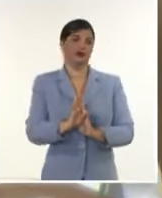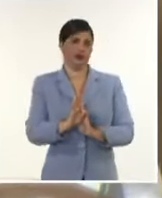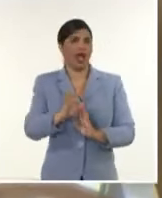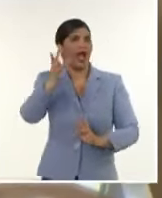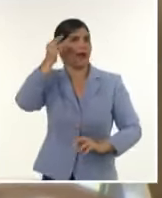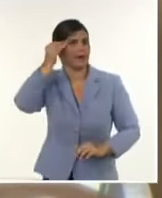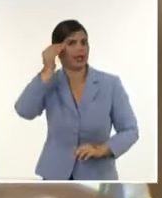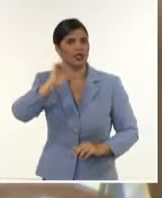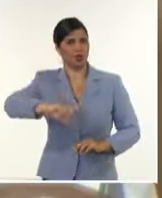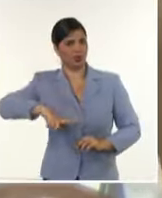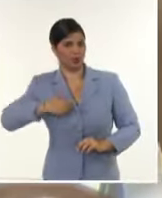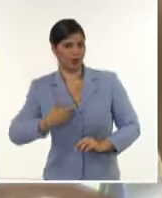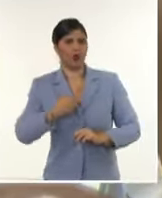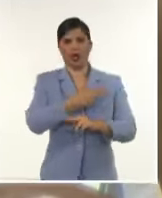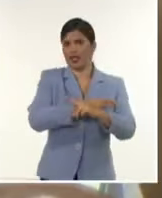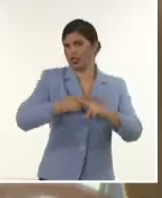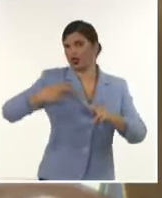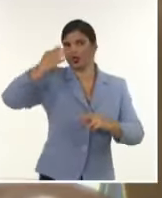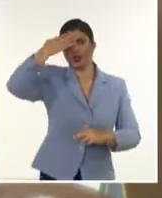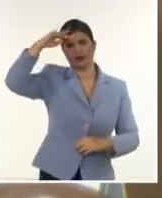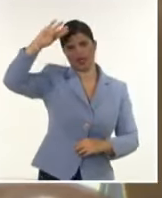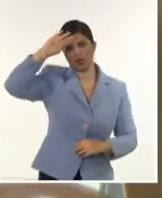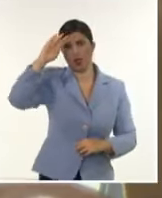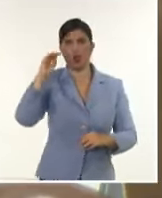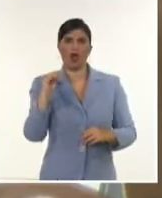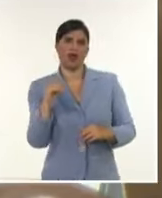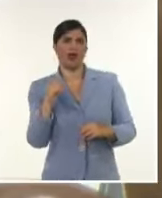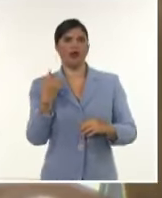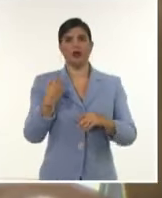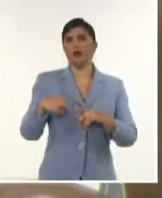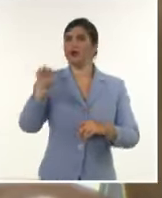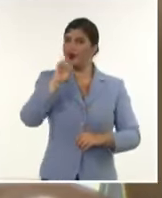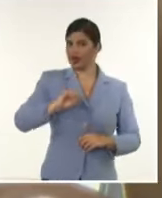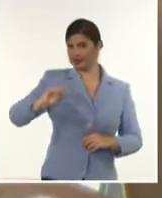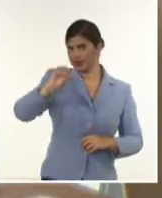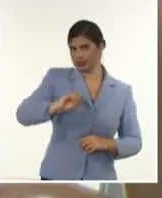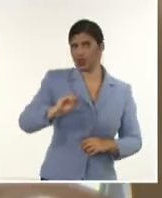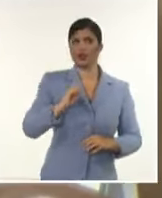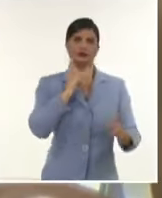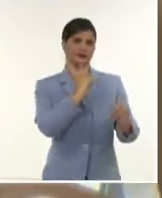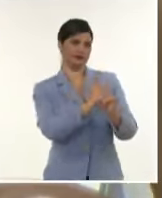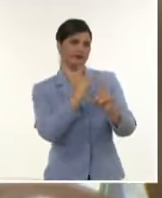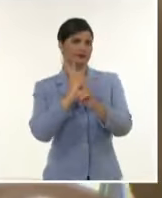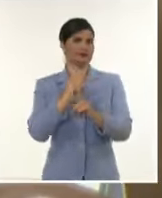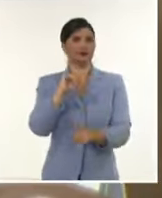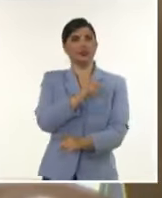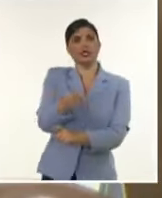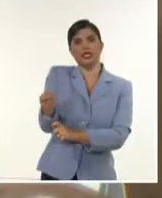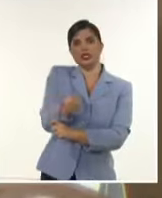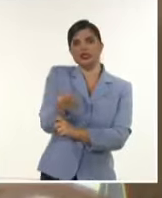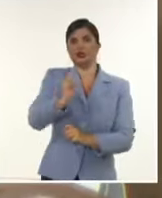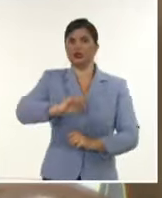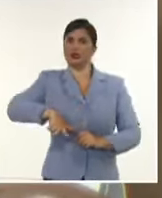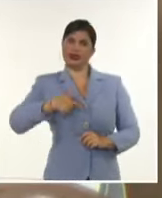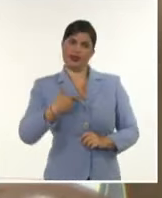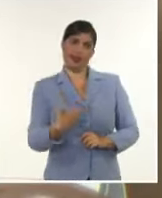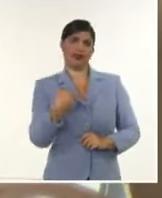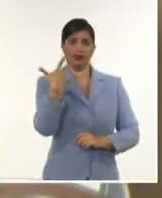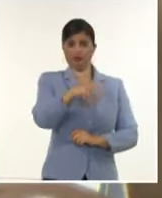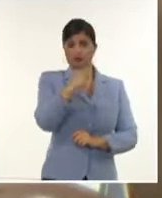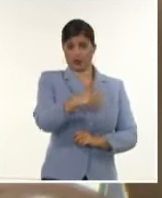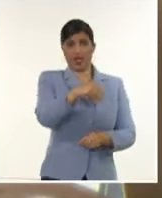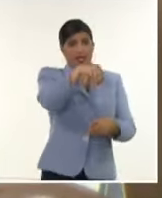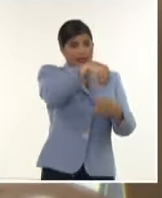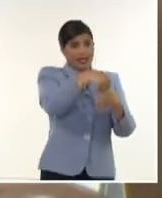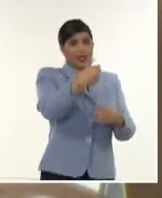crear muchísimos más espacios con los instructores de arte y no solamente en el espacio del turno de clase, sino que en los palacios de